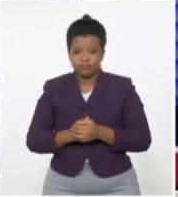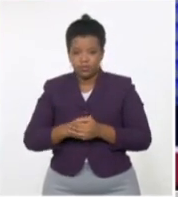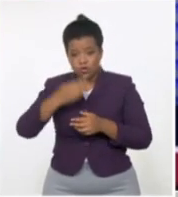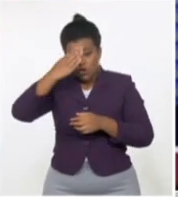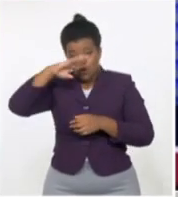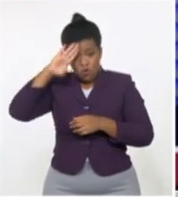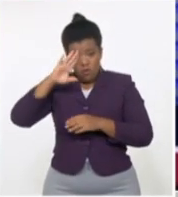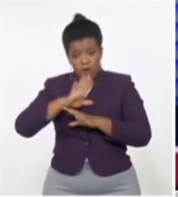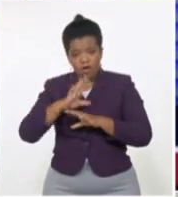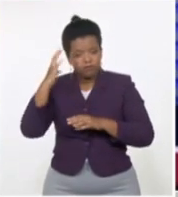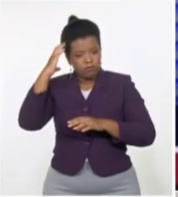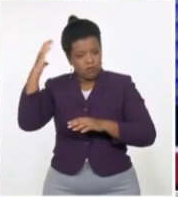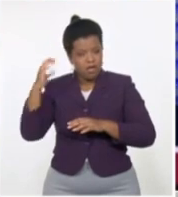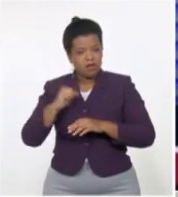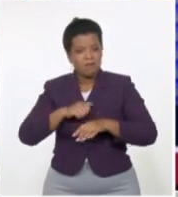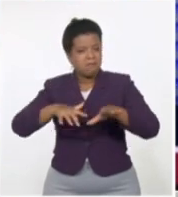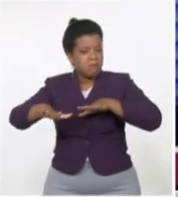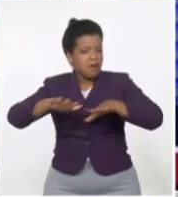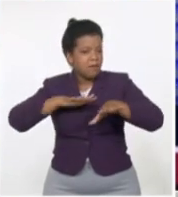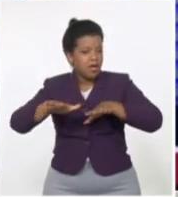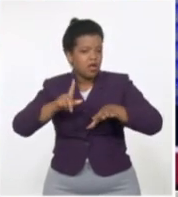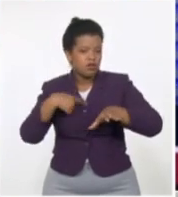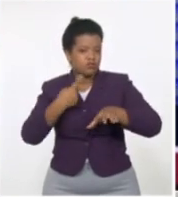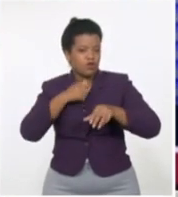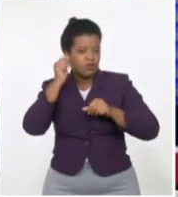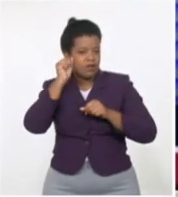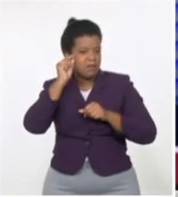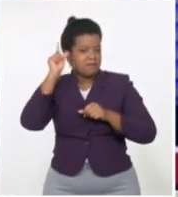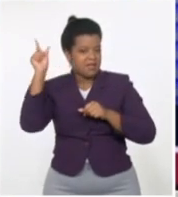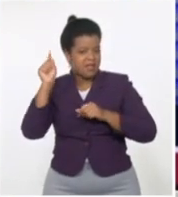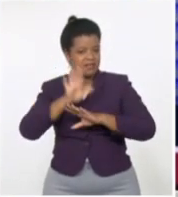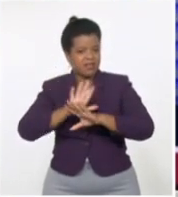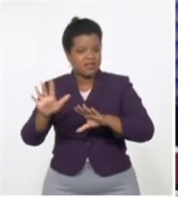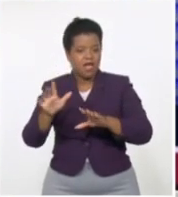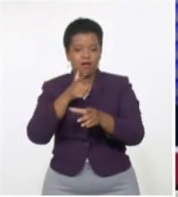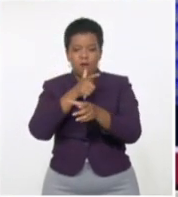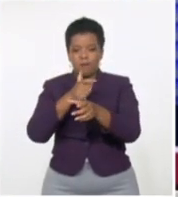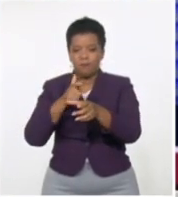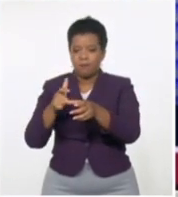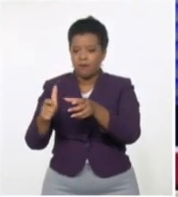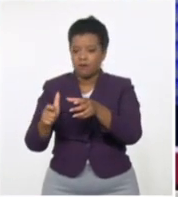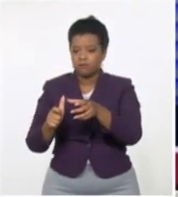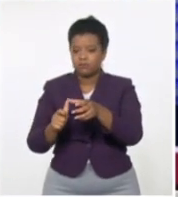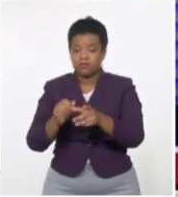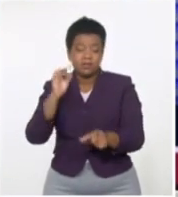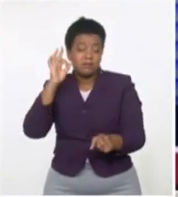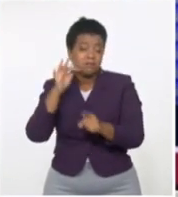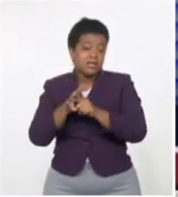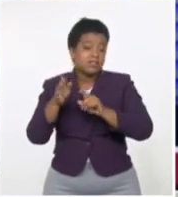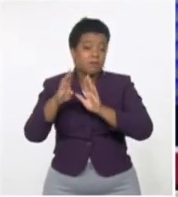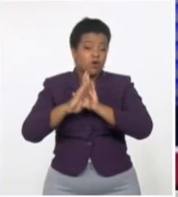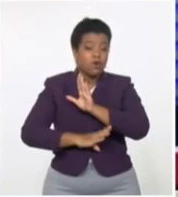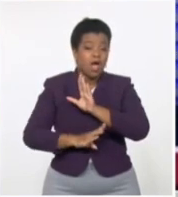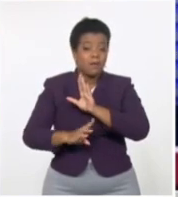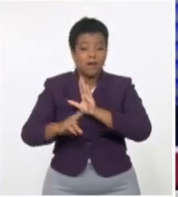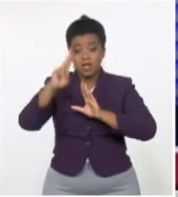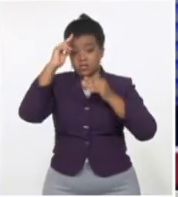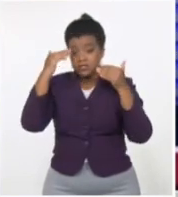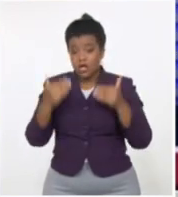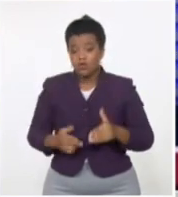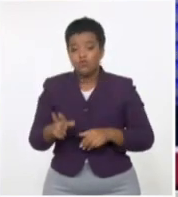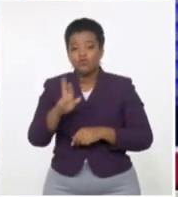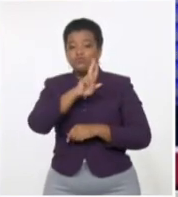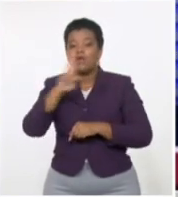desafíos. Tenemos mucha experiencia con la vacunación. Ese fue el primer programa dentro de la salud pública que la revolución